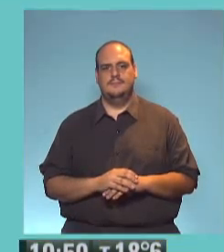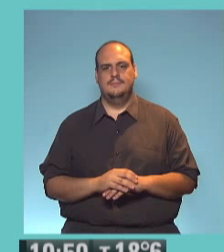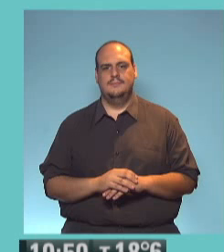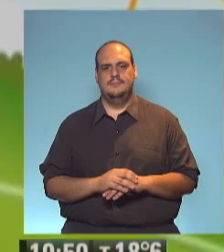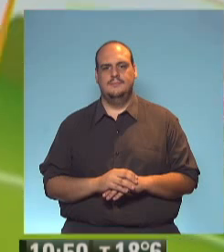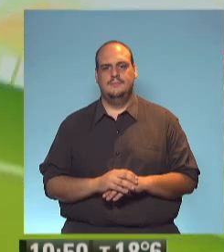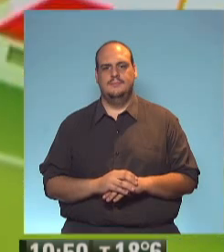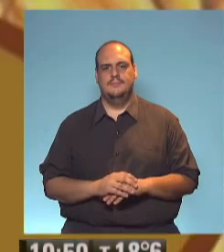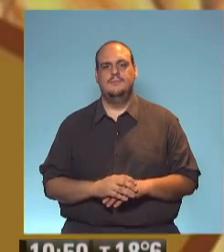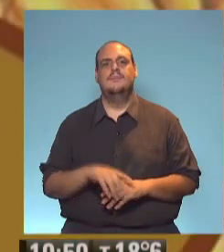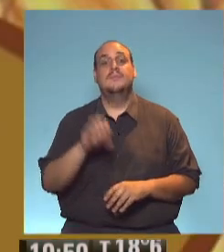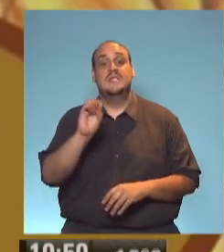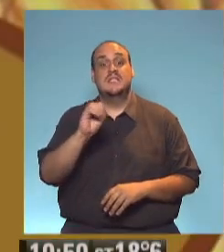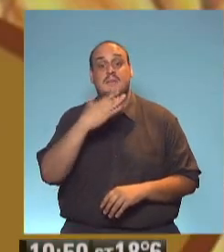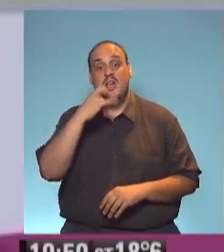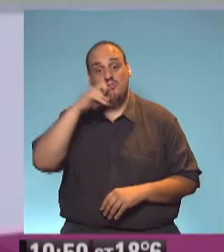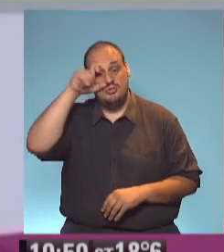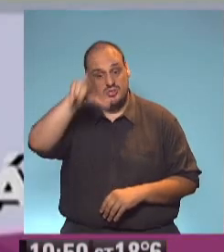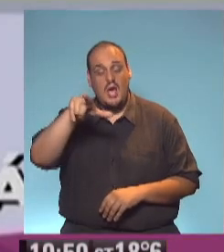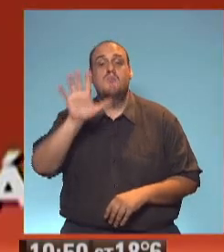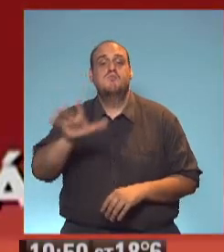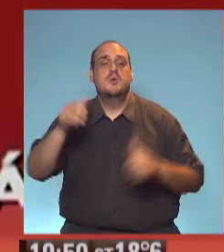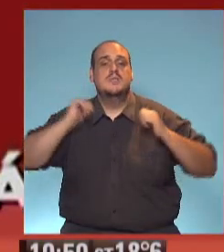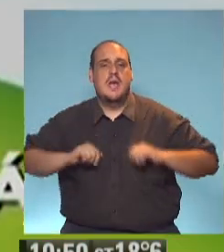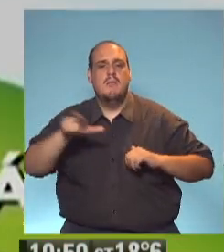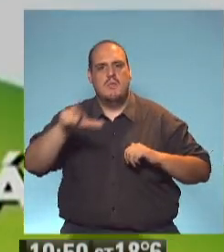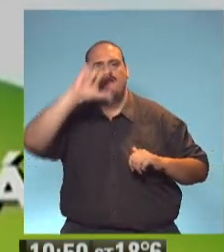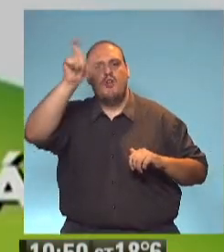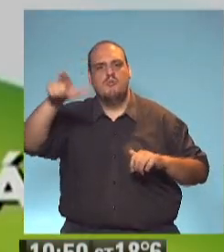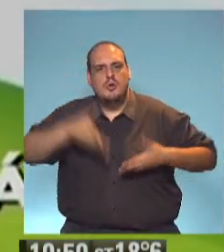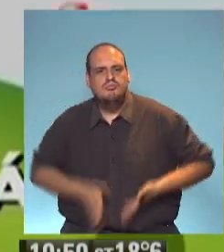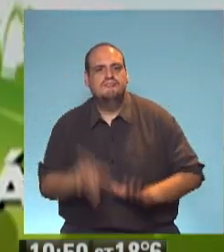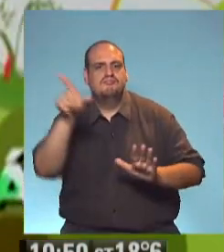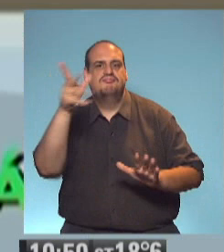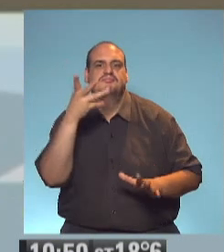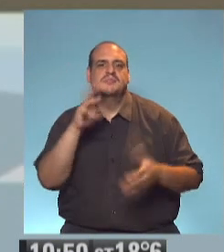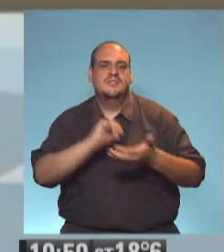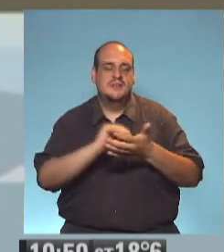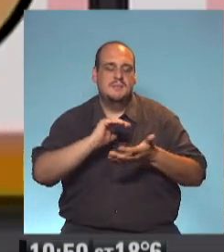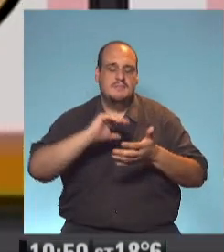Se llama José, le dice Samba. Nació en Formosa y le gusta el chipá.